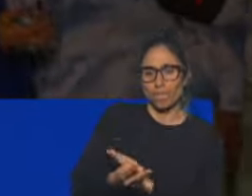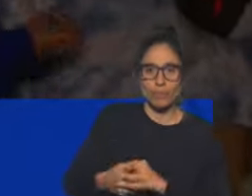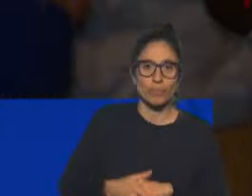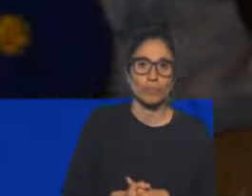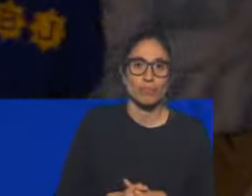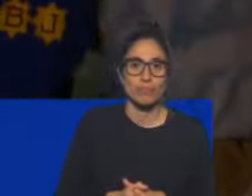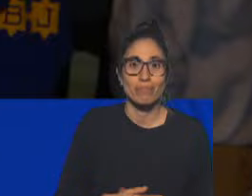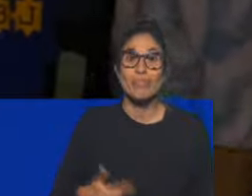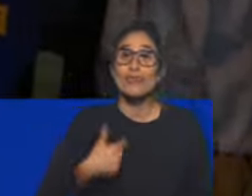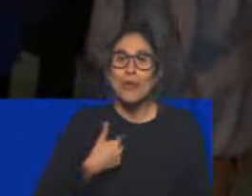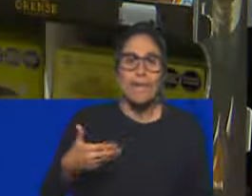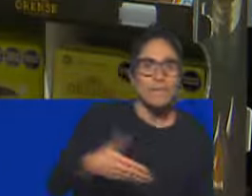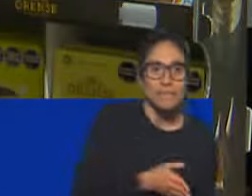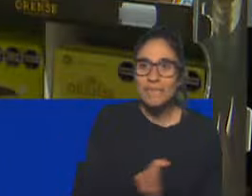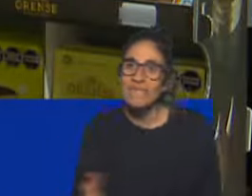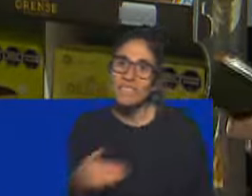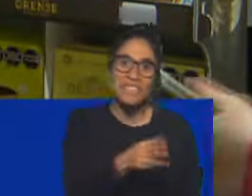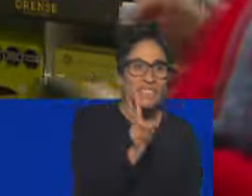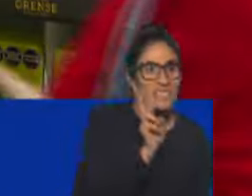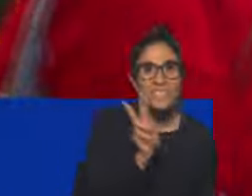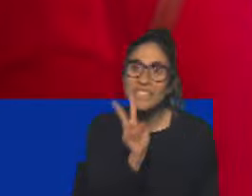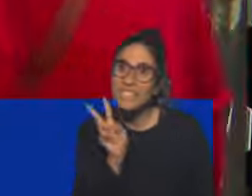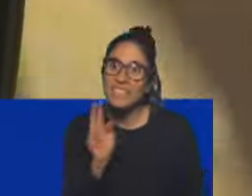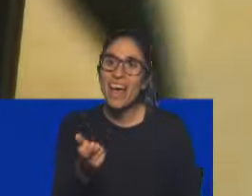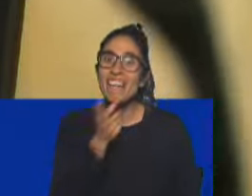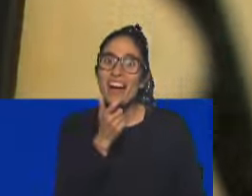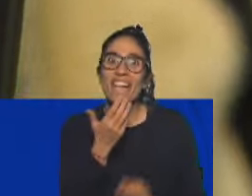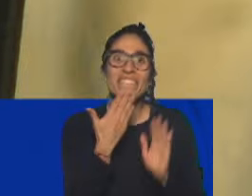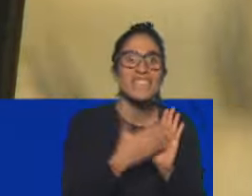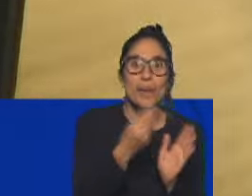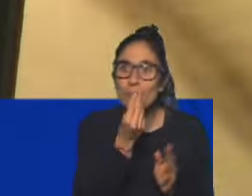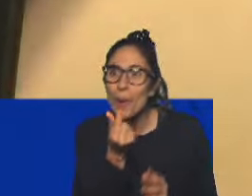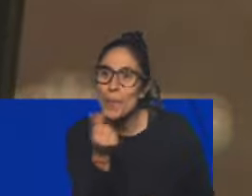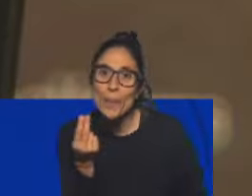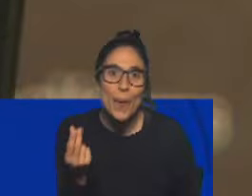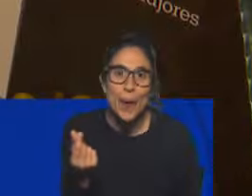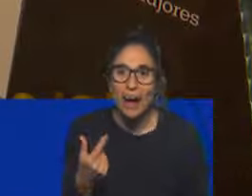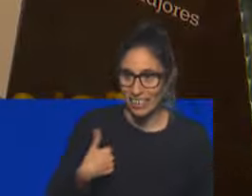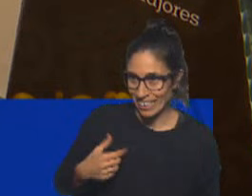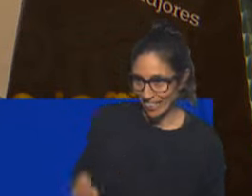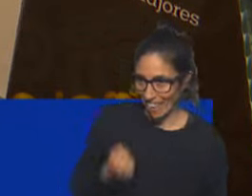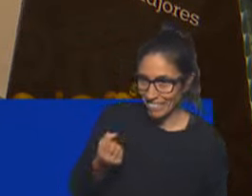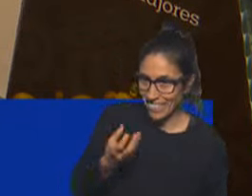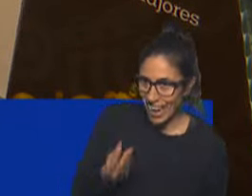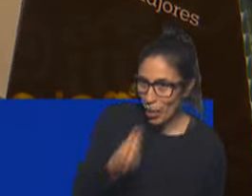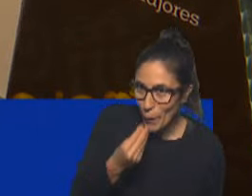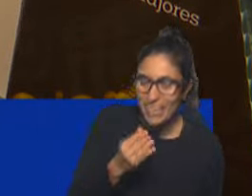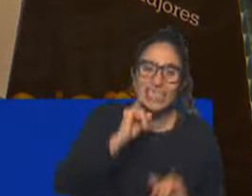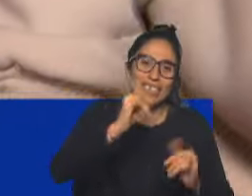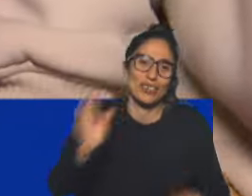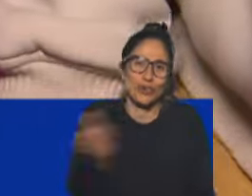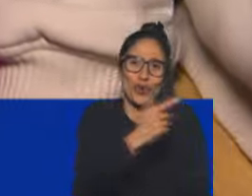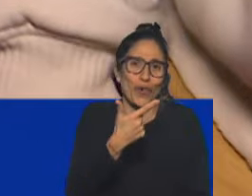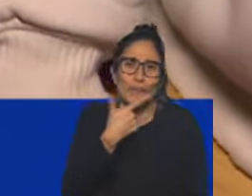poco, chocolate. ¿Se tienta uno o no? Sí que se tienta, son todos ricos acá. A ver, ¿de qué te gusta a vos el alfajor?